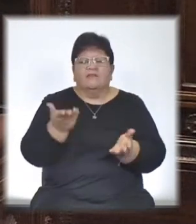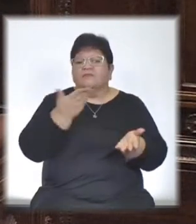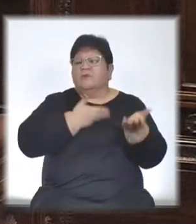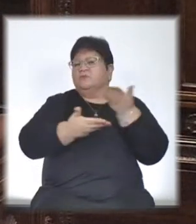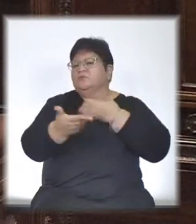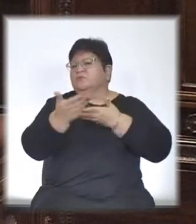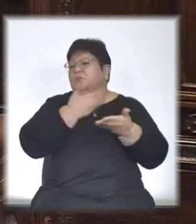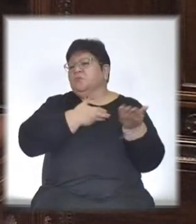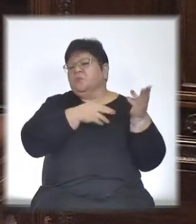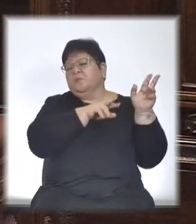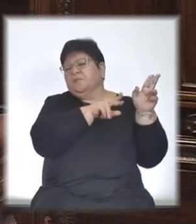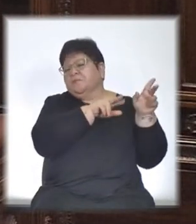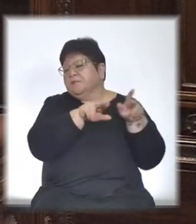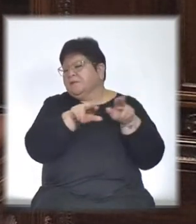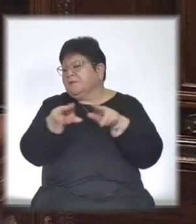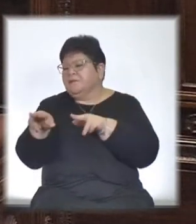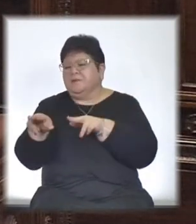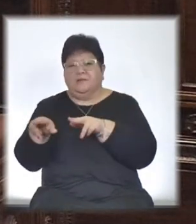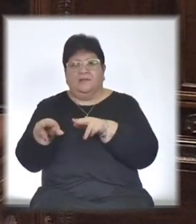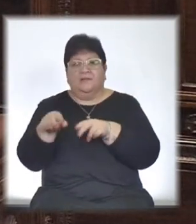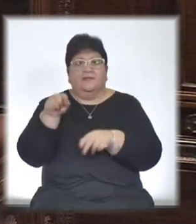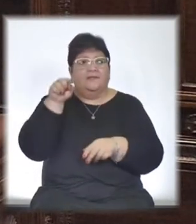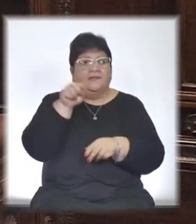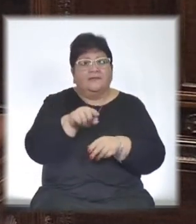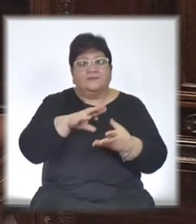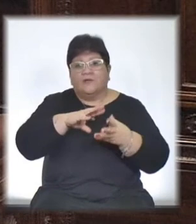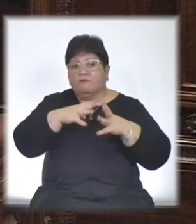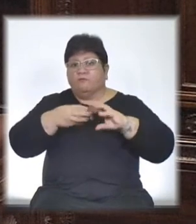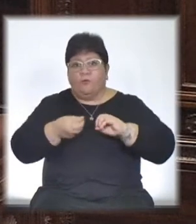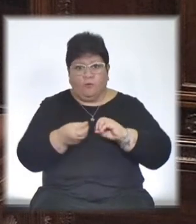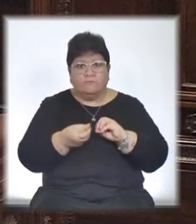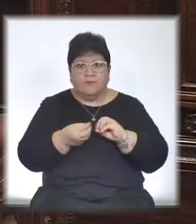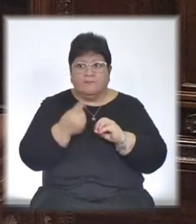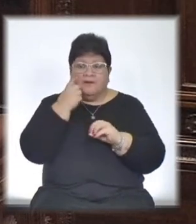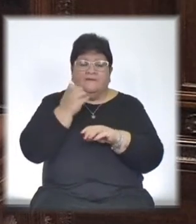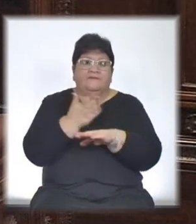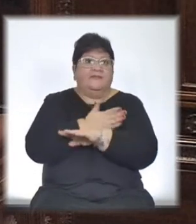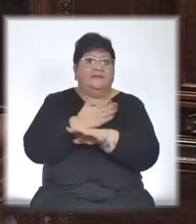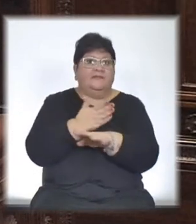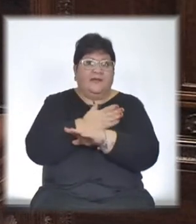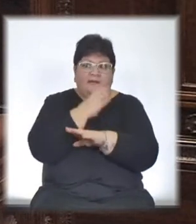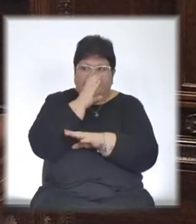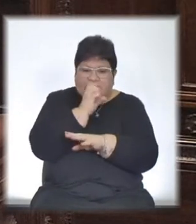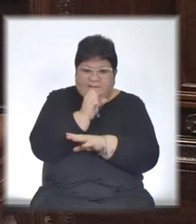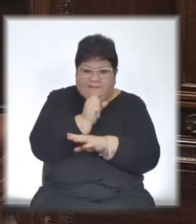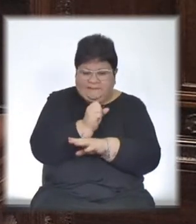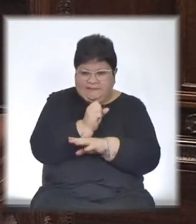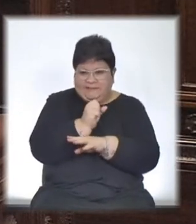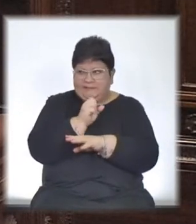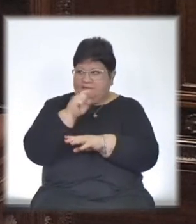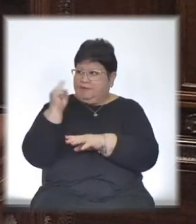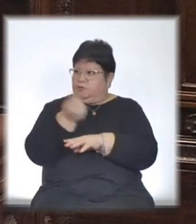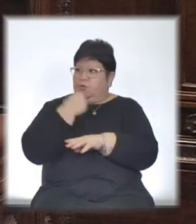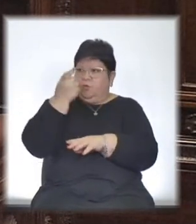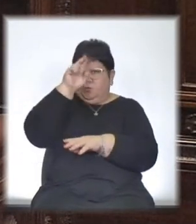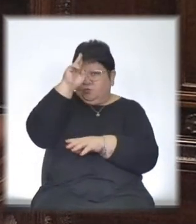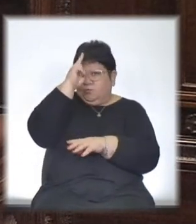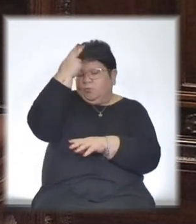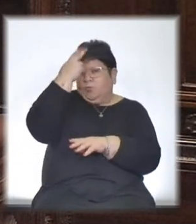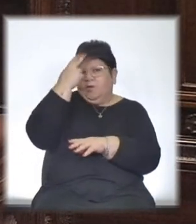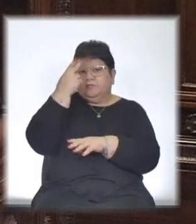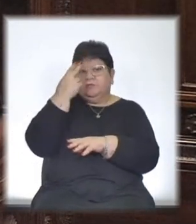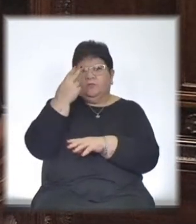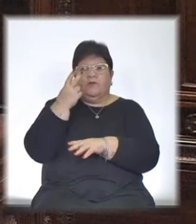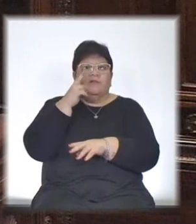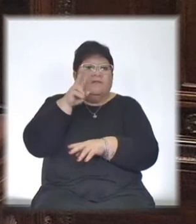sus expresiones, fueron los mecanismos para lograr evitar la resistencia del pueblo uruguayo ante el quiebre de las instituciones